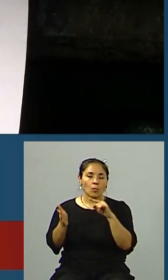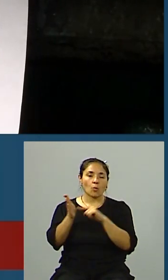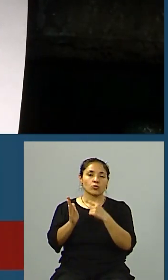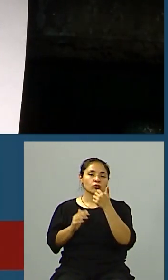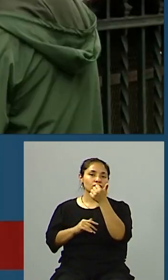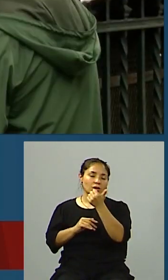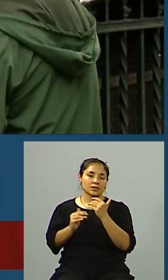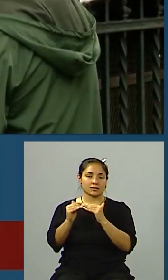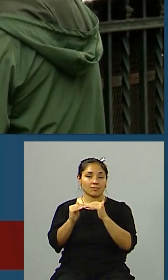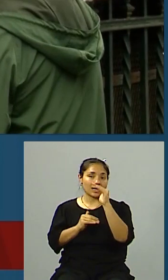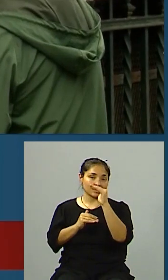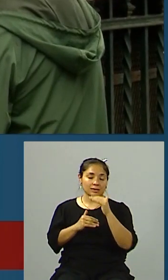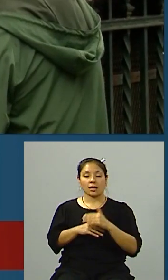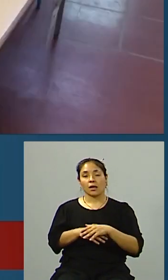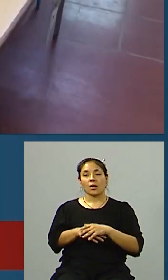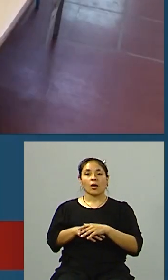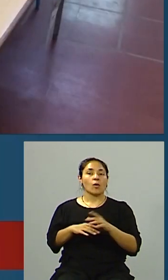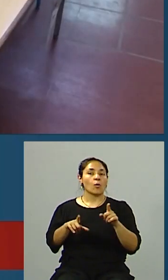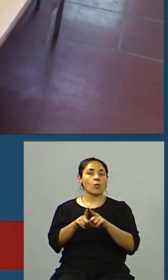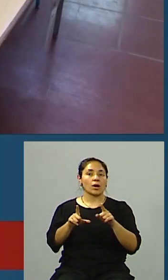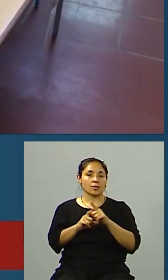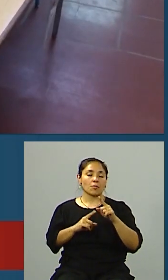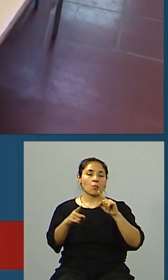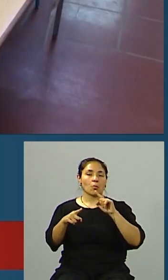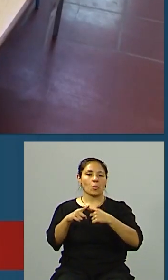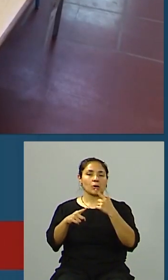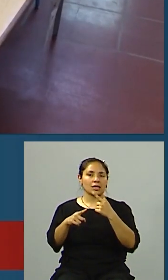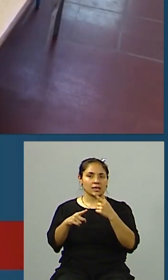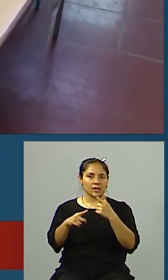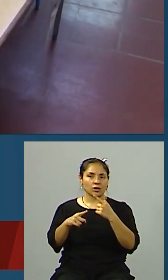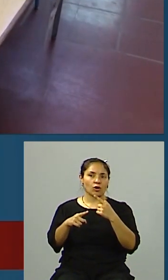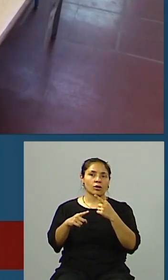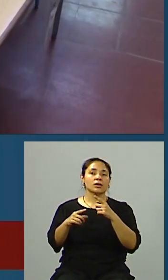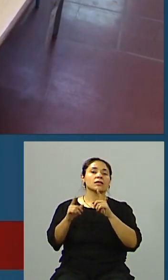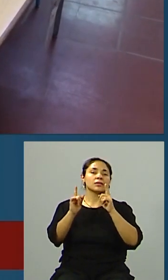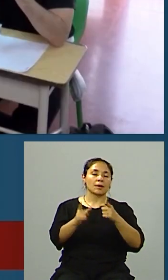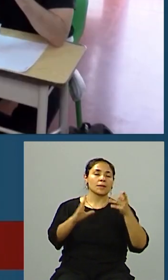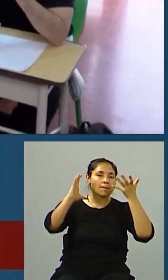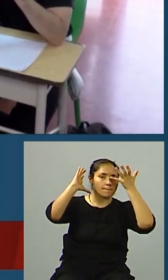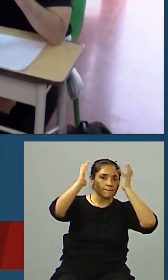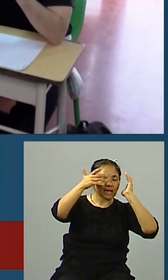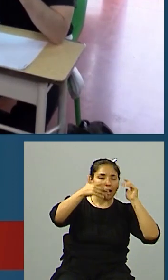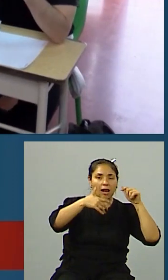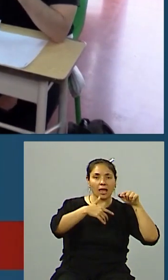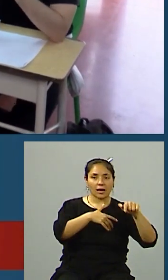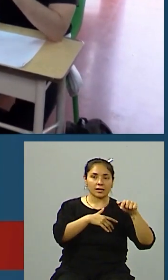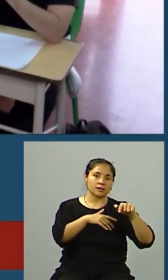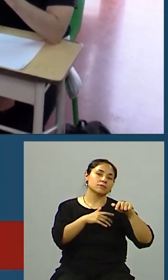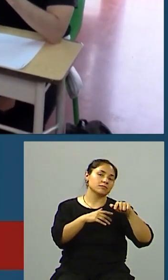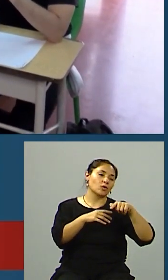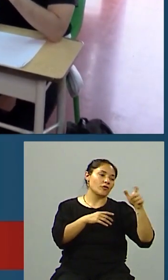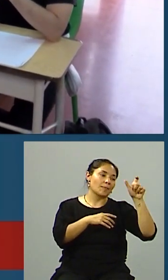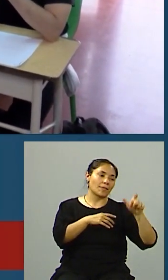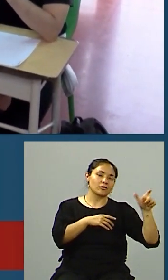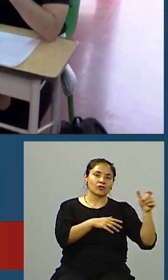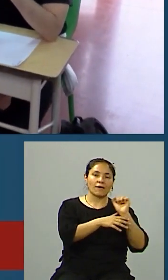puntos, pero el acuerdo político alcanzado por Javier Milei con dos protagonistas claves